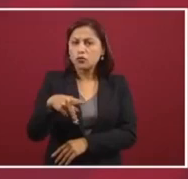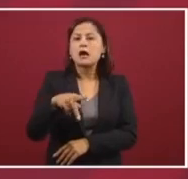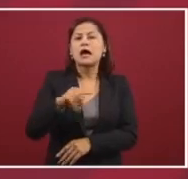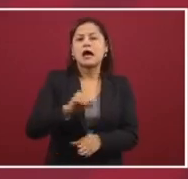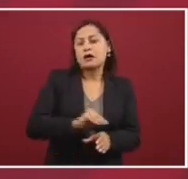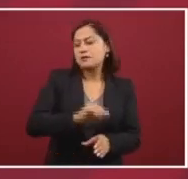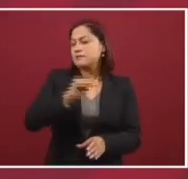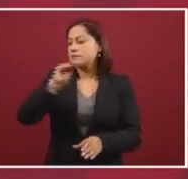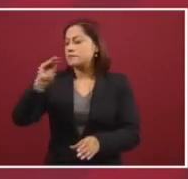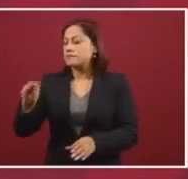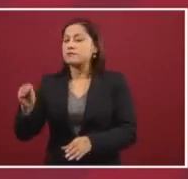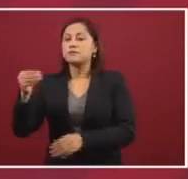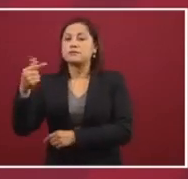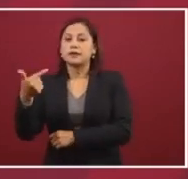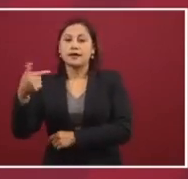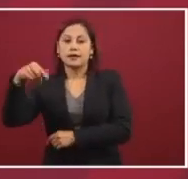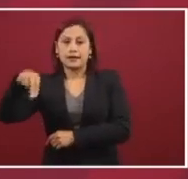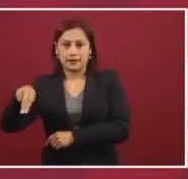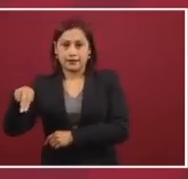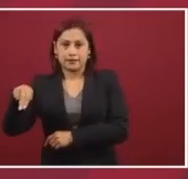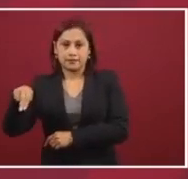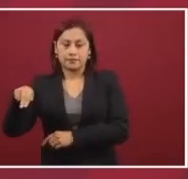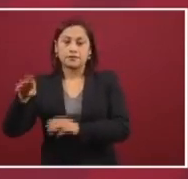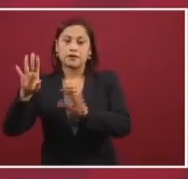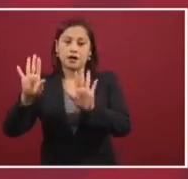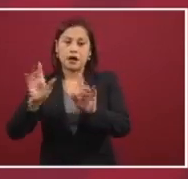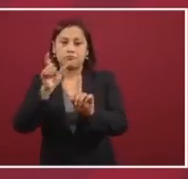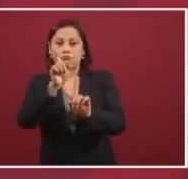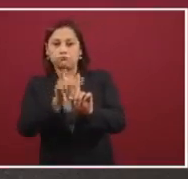reúnan los requisitos